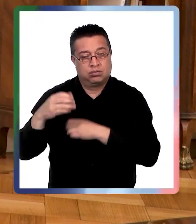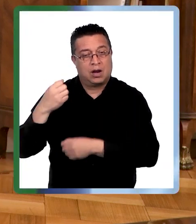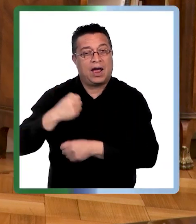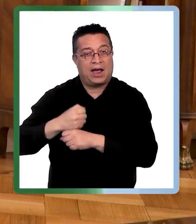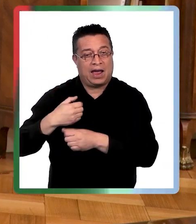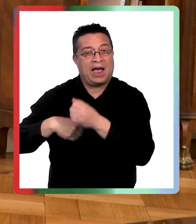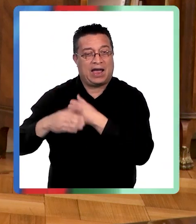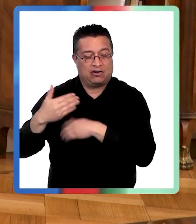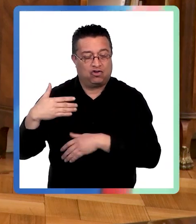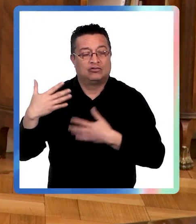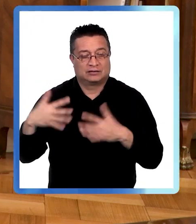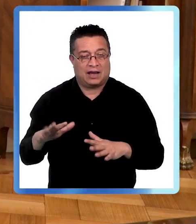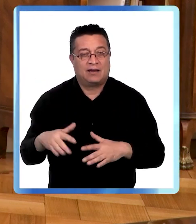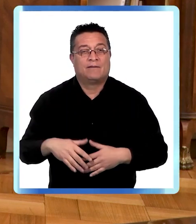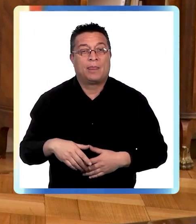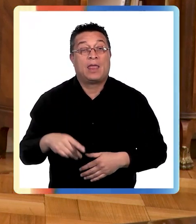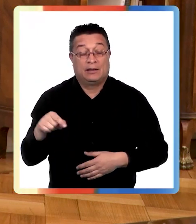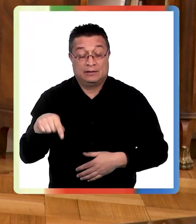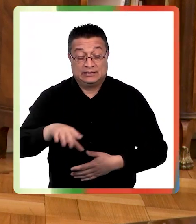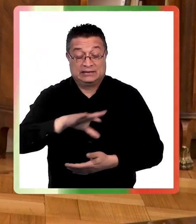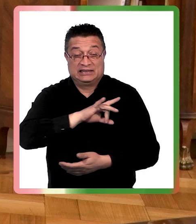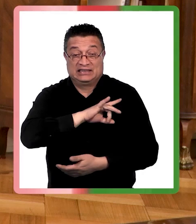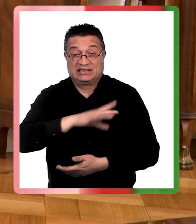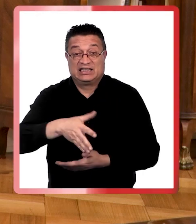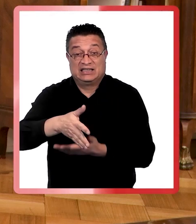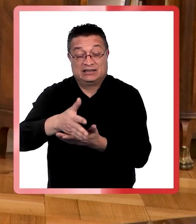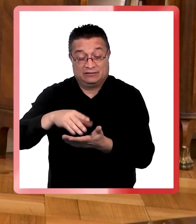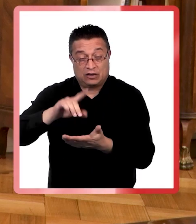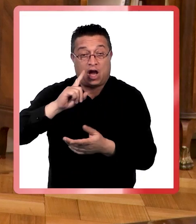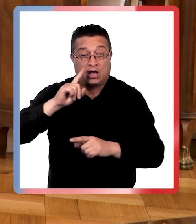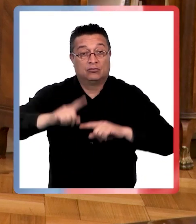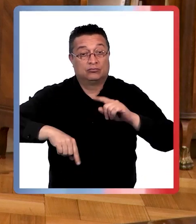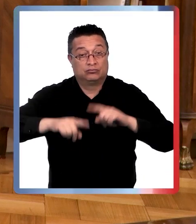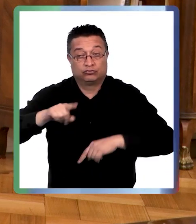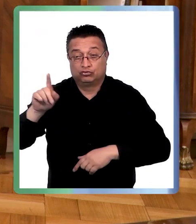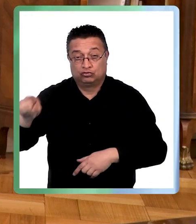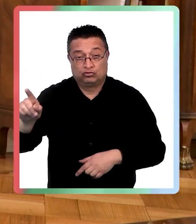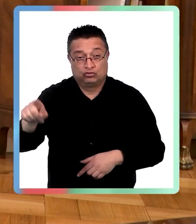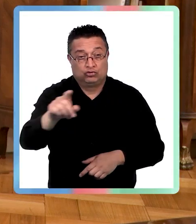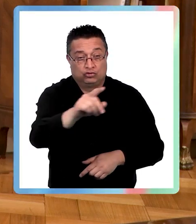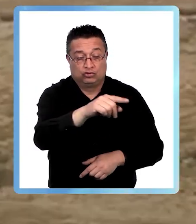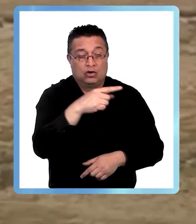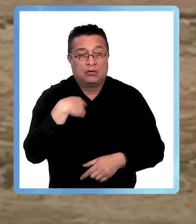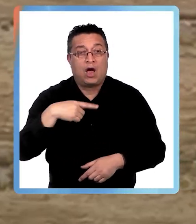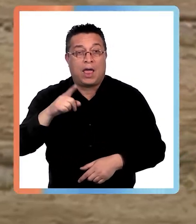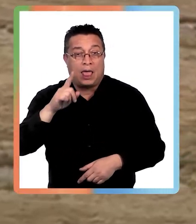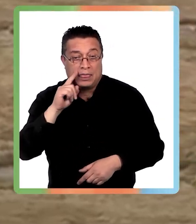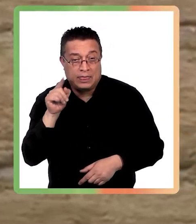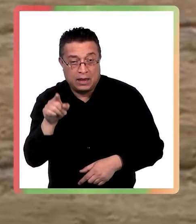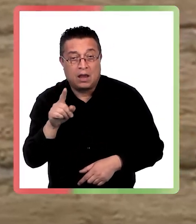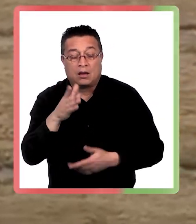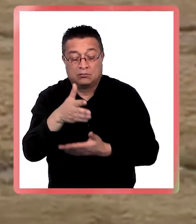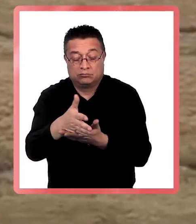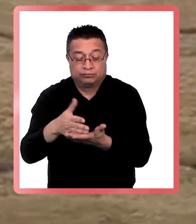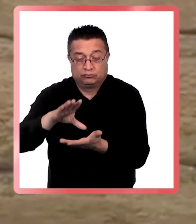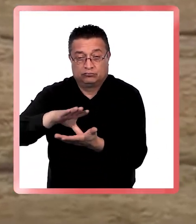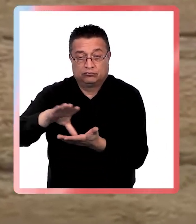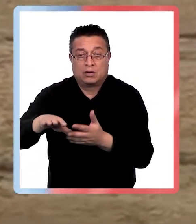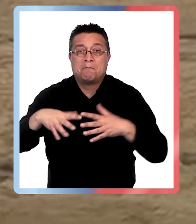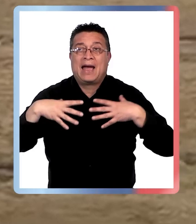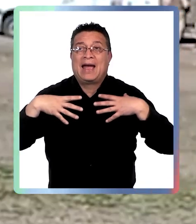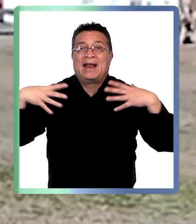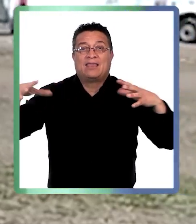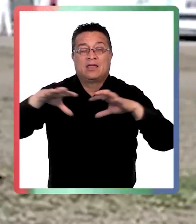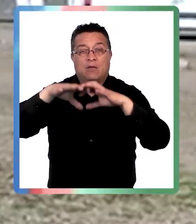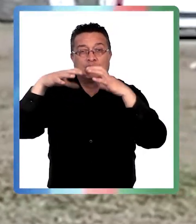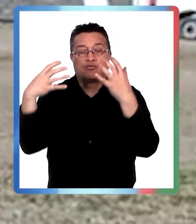La frontera. Chile tiene, en proporción a la cantidad de territorio con el que contamos, la frontera más grande del